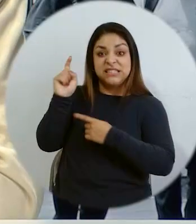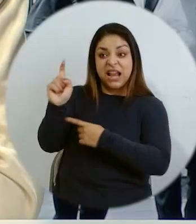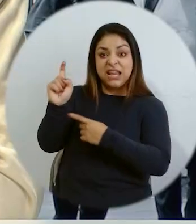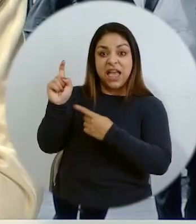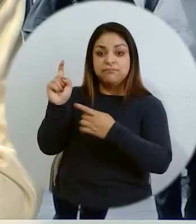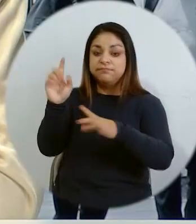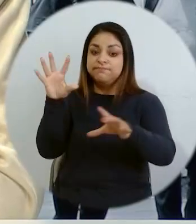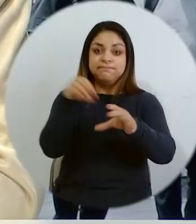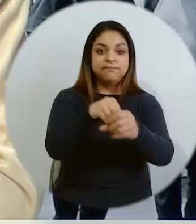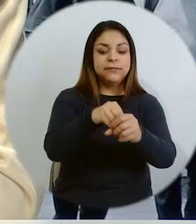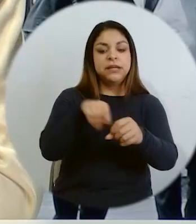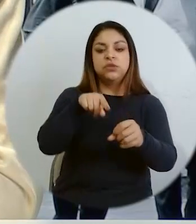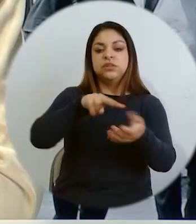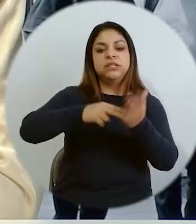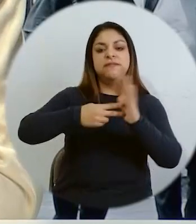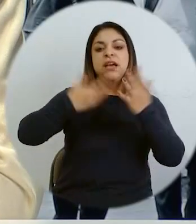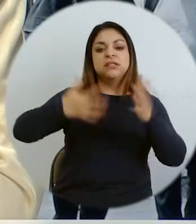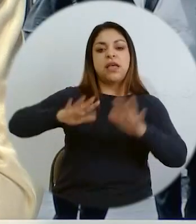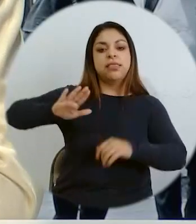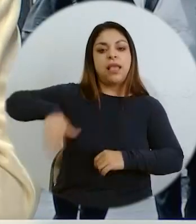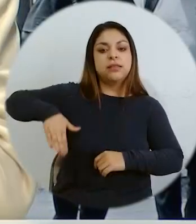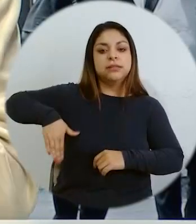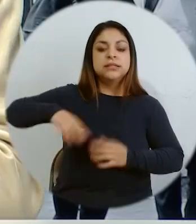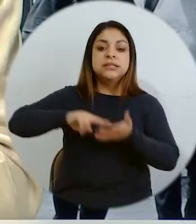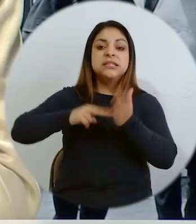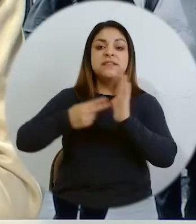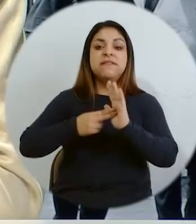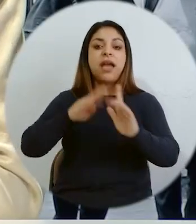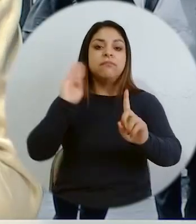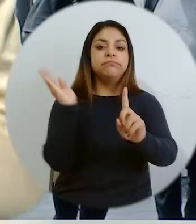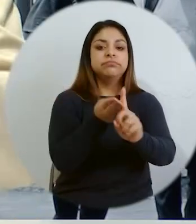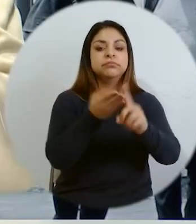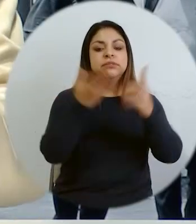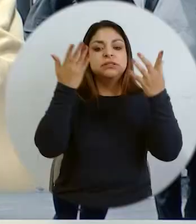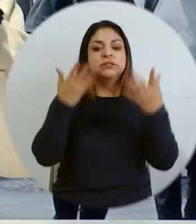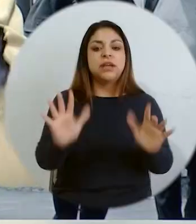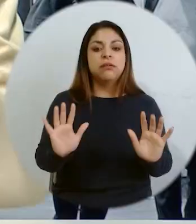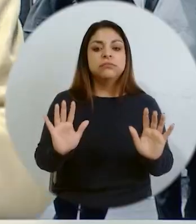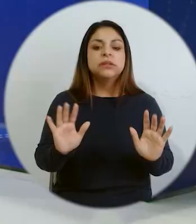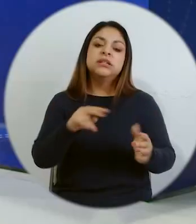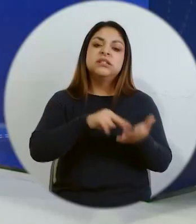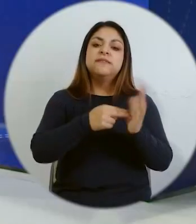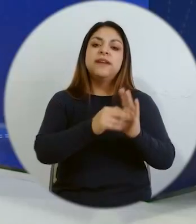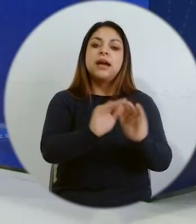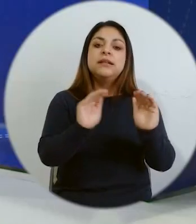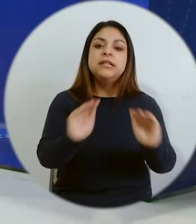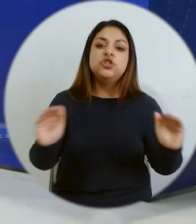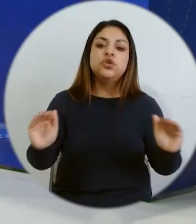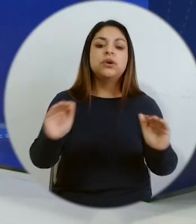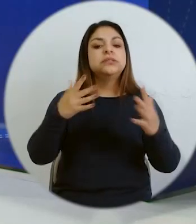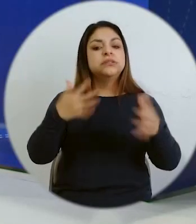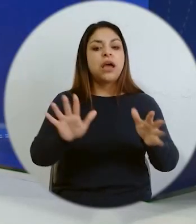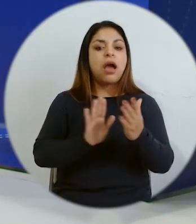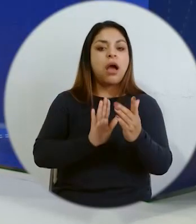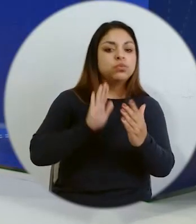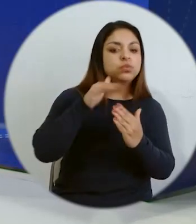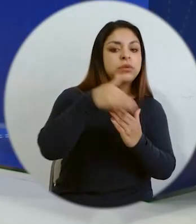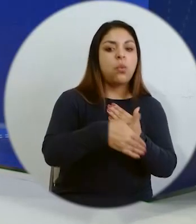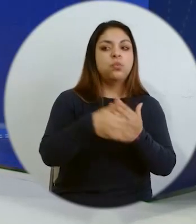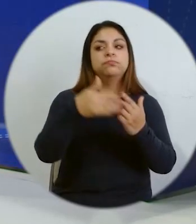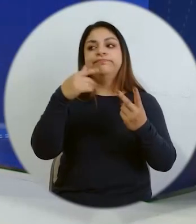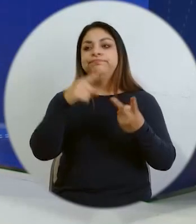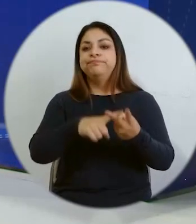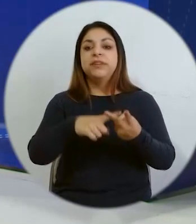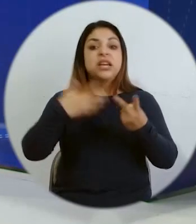interviene, ya es tarde, porque ya el delito se dio, sí, ya el daño está, ya el niño fue abusado o la niña